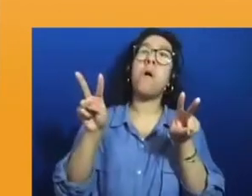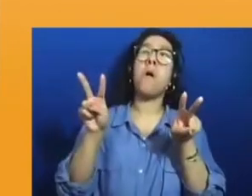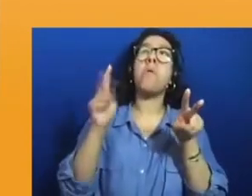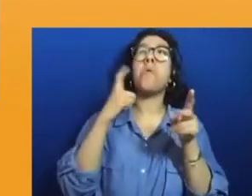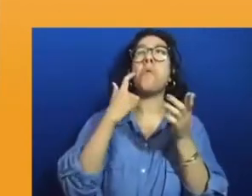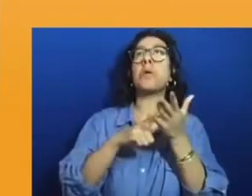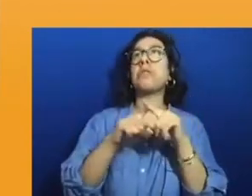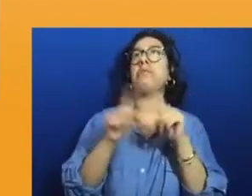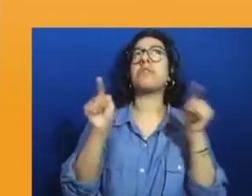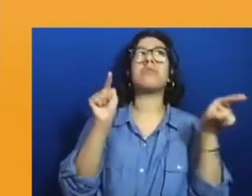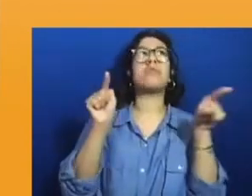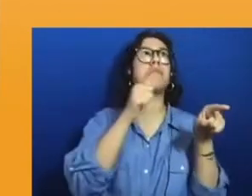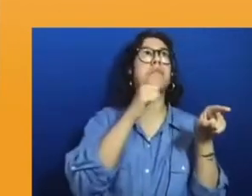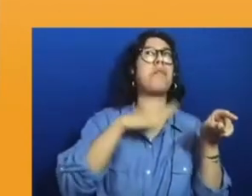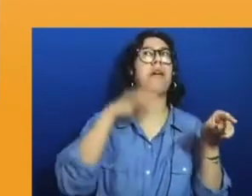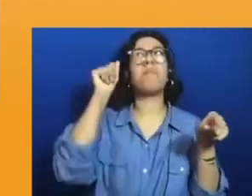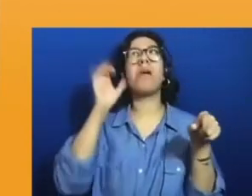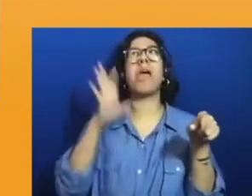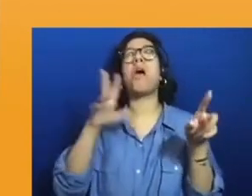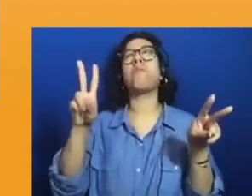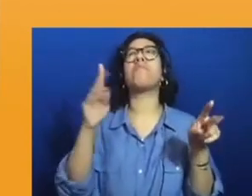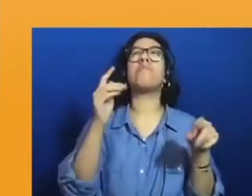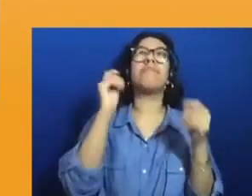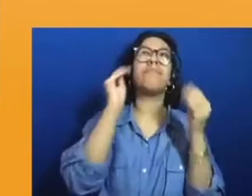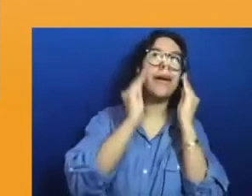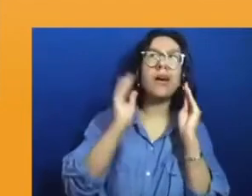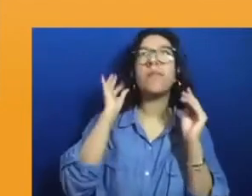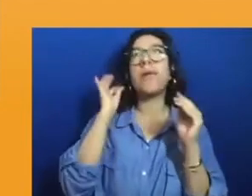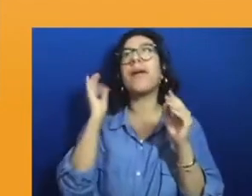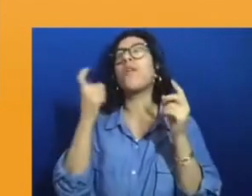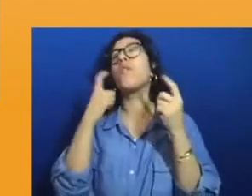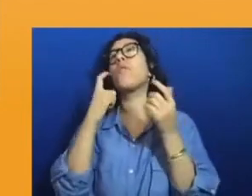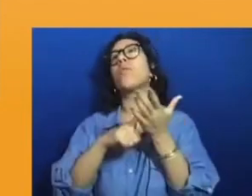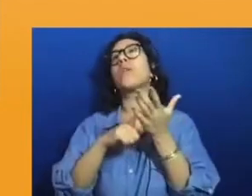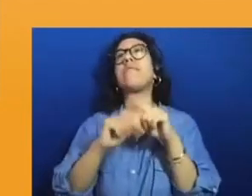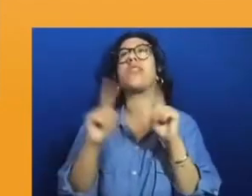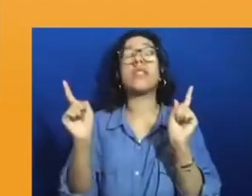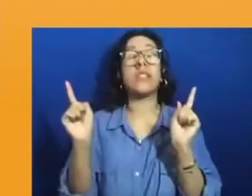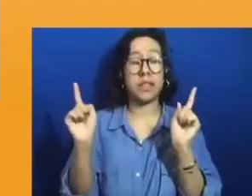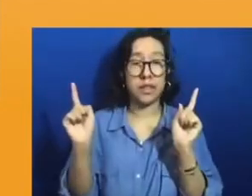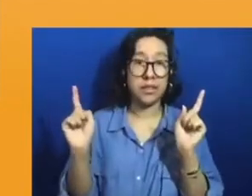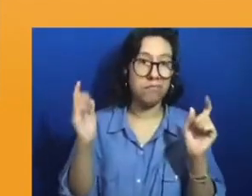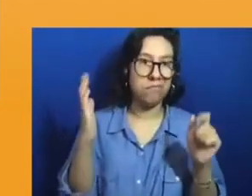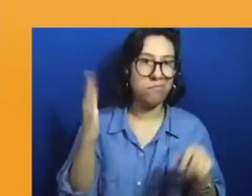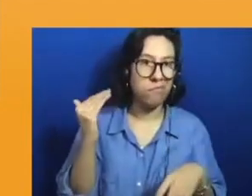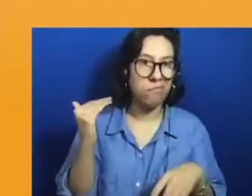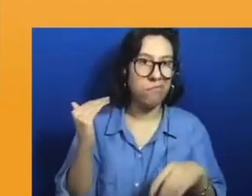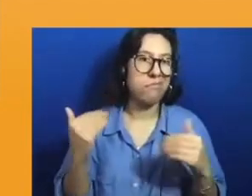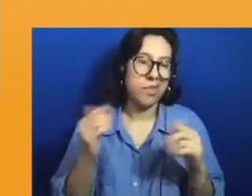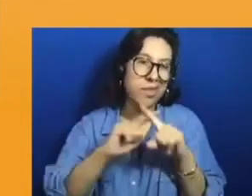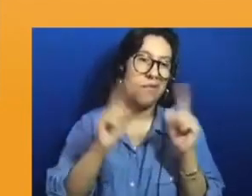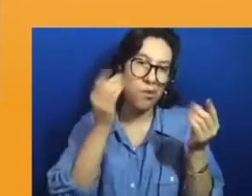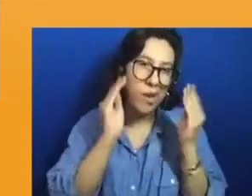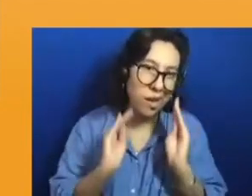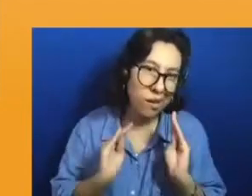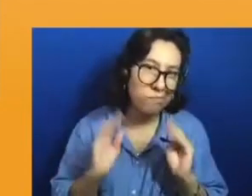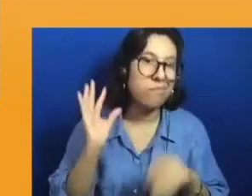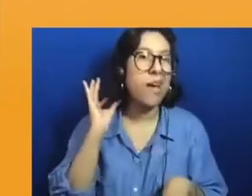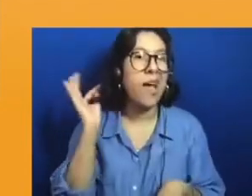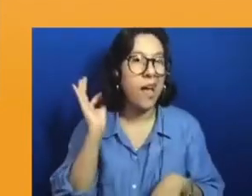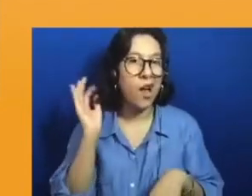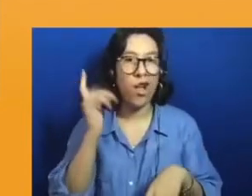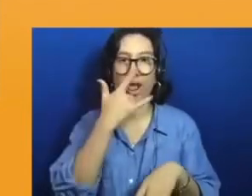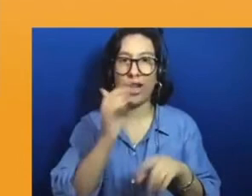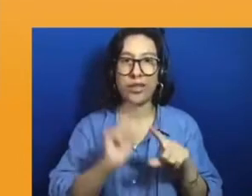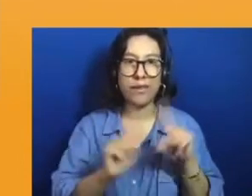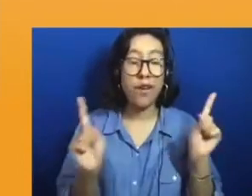para que el público pueda identificar masculino y femenino, porque nos ponemos diferente maquillaje, nuestro cabello es diferente, nuestro kimono